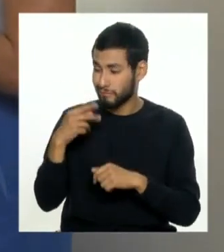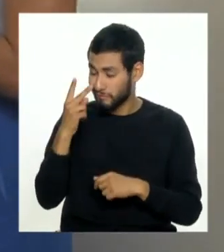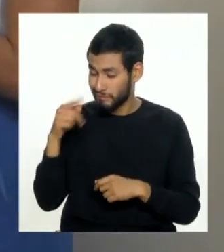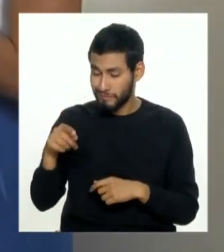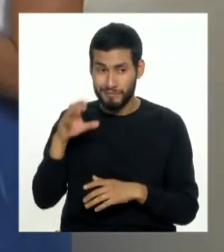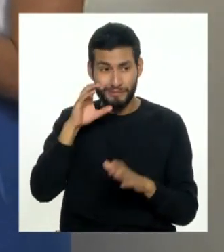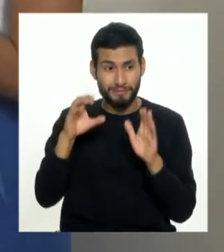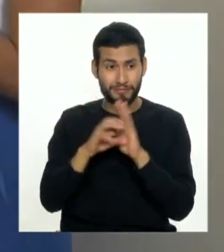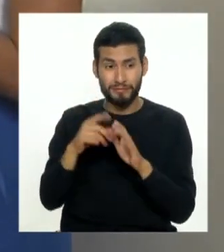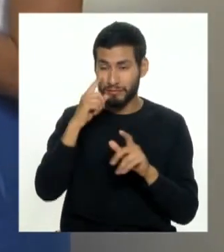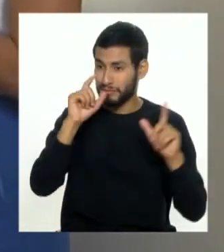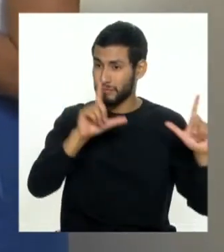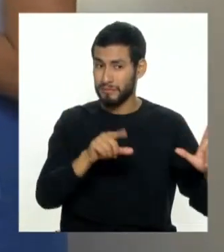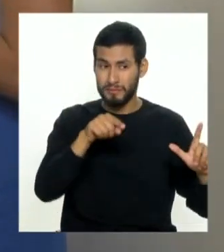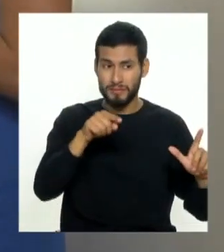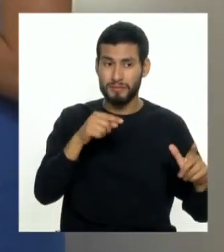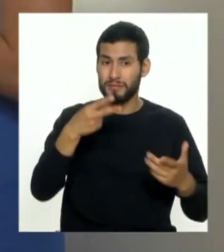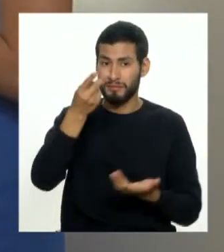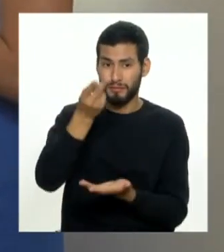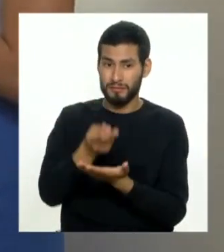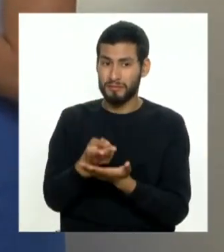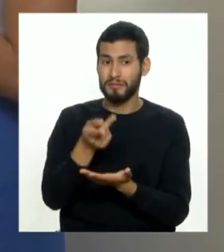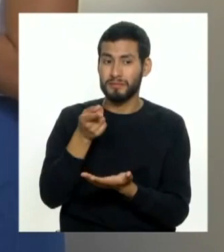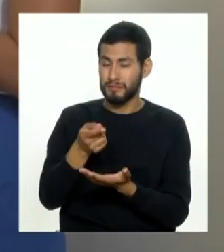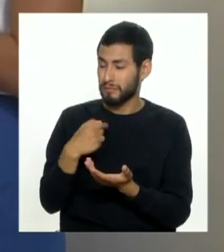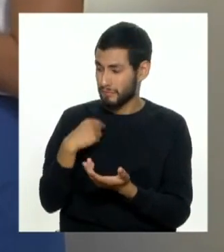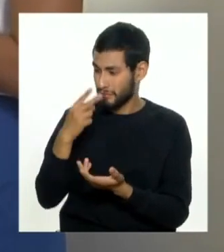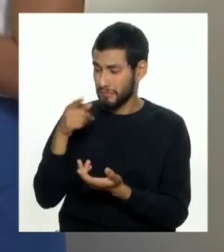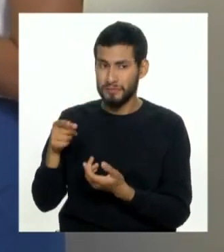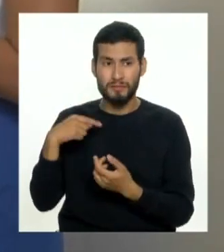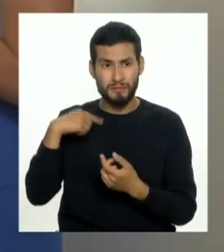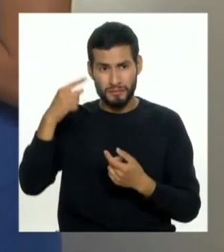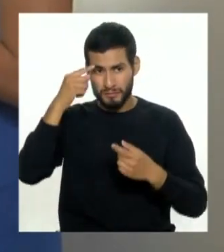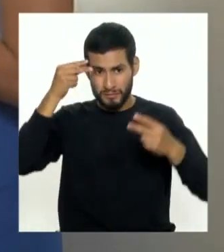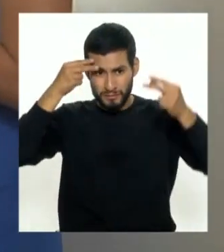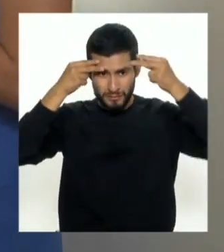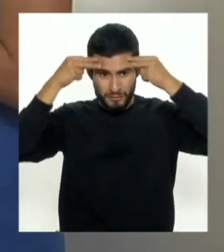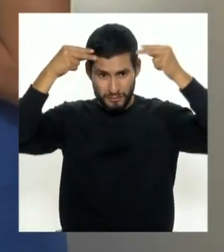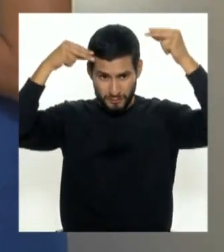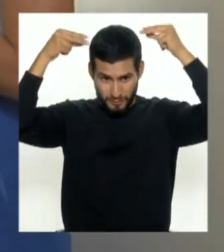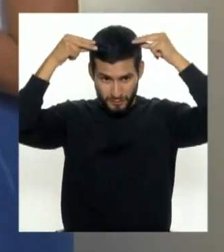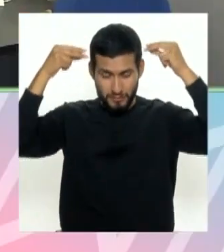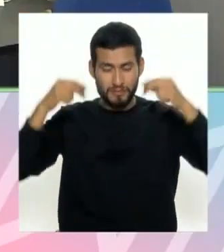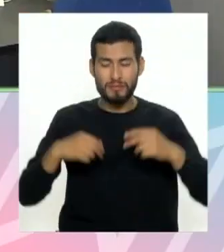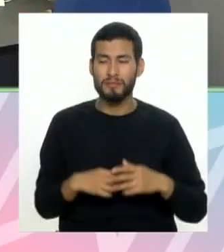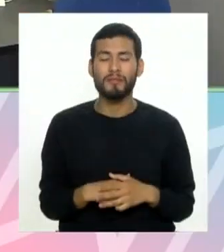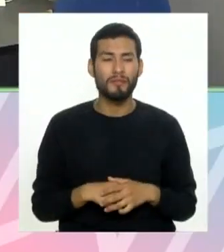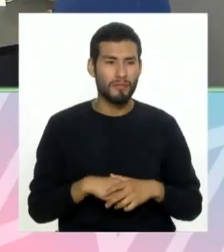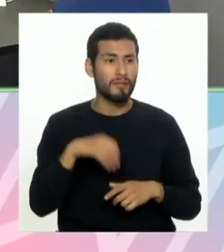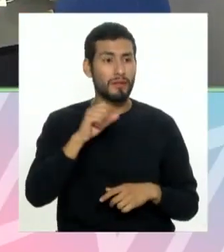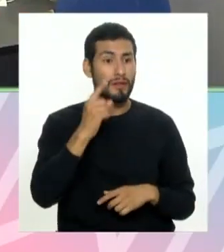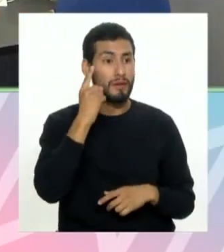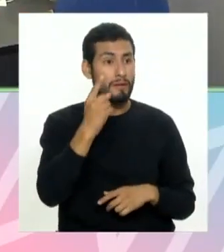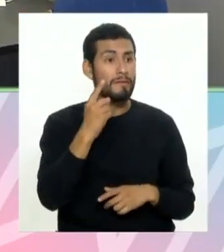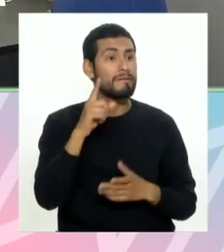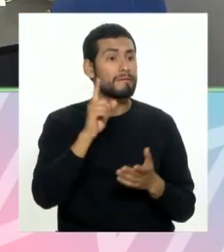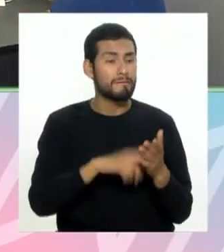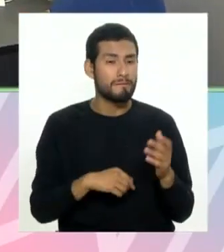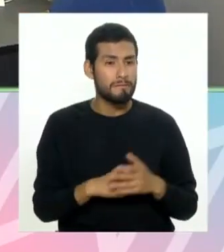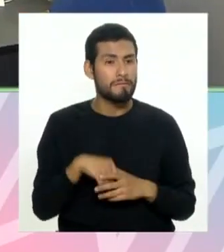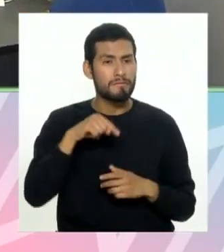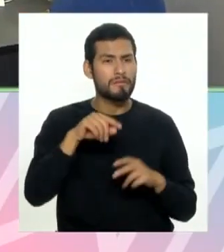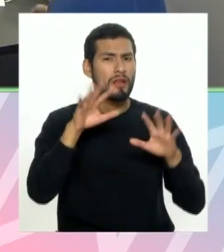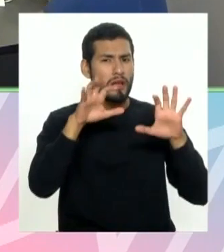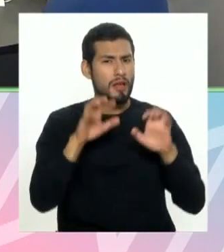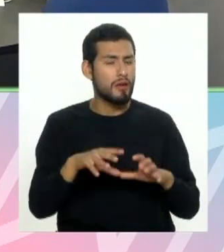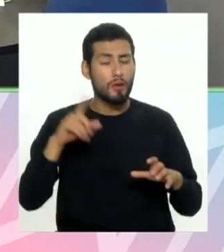la imagen a la paciente que ya está echada, tiene unos electrodos en la cabeza. Bien, lo que hacemos primero, decir que es un